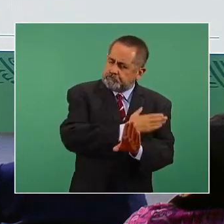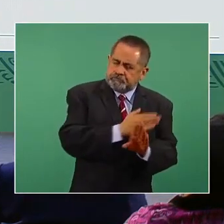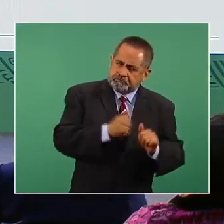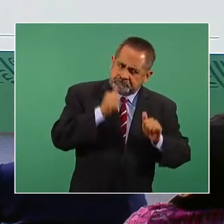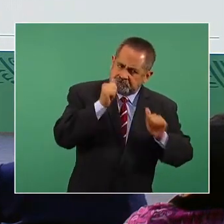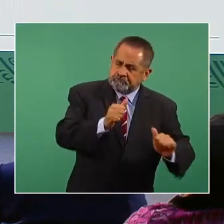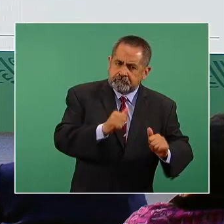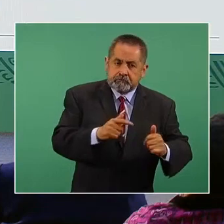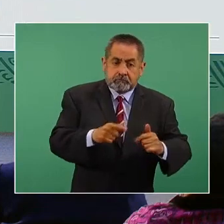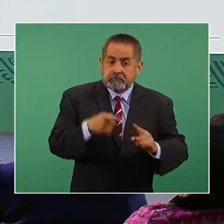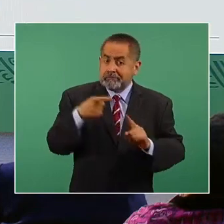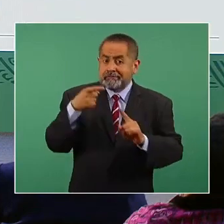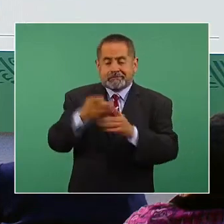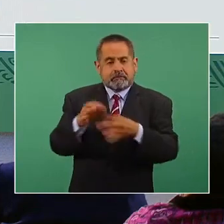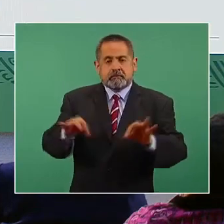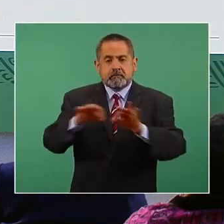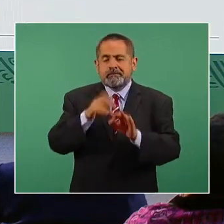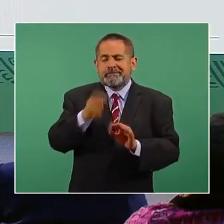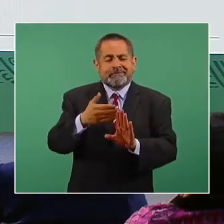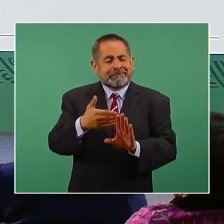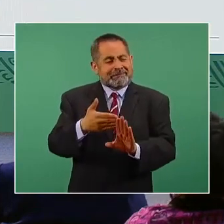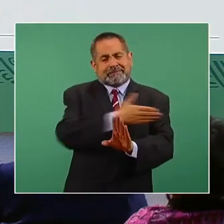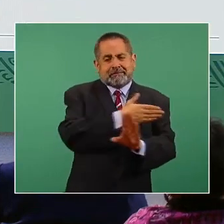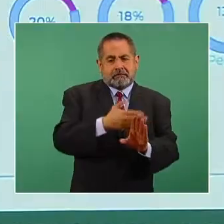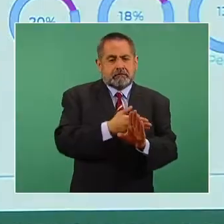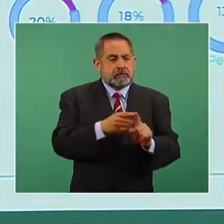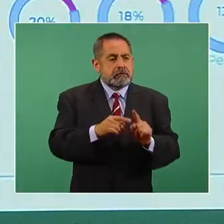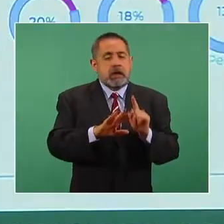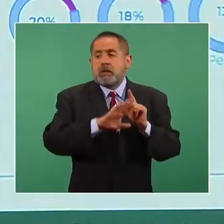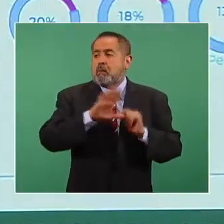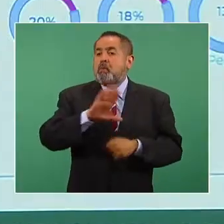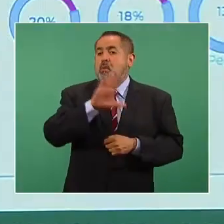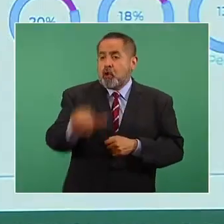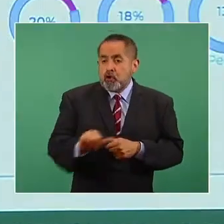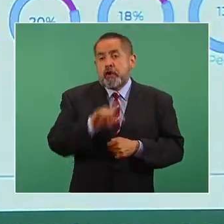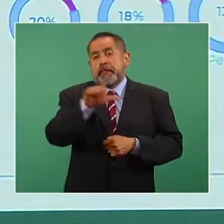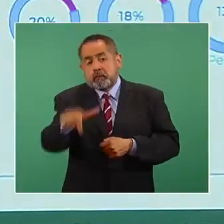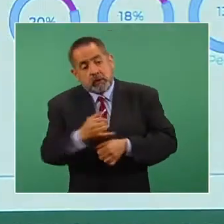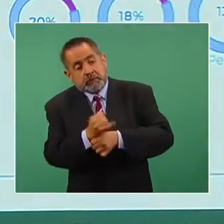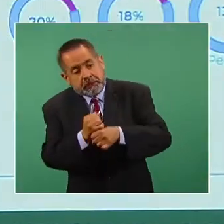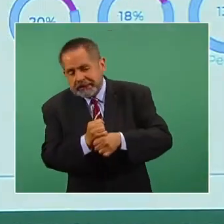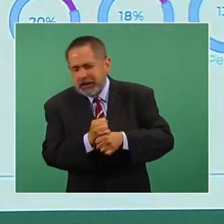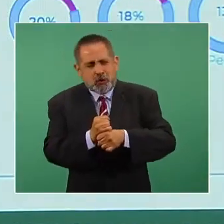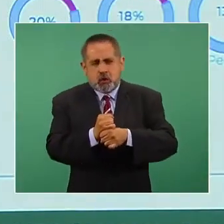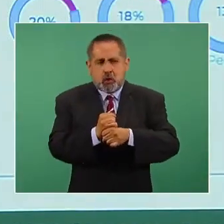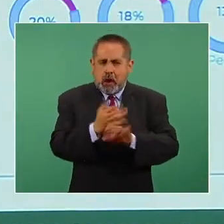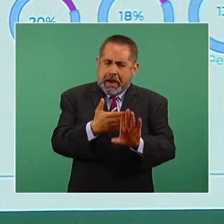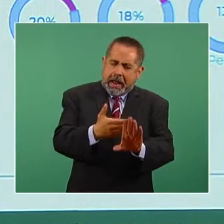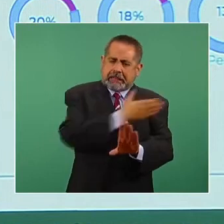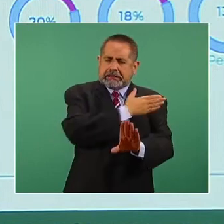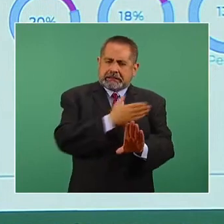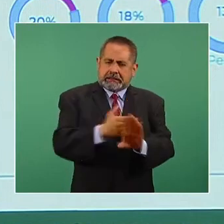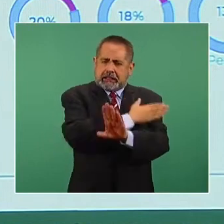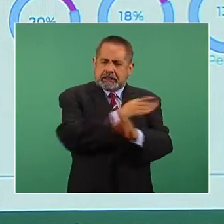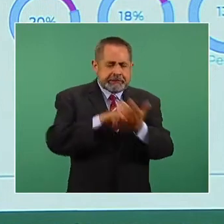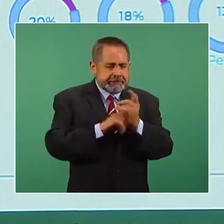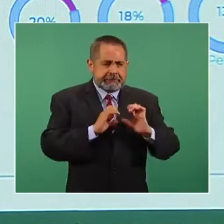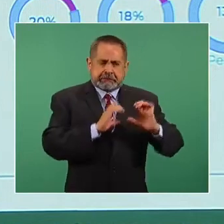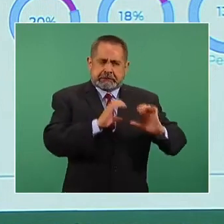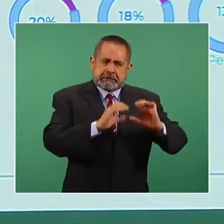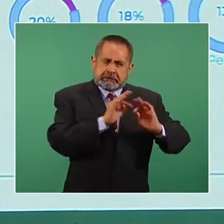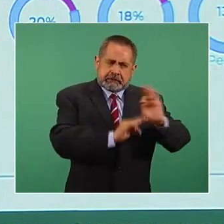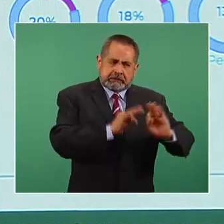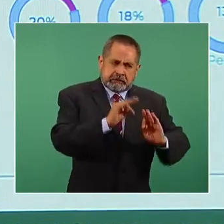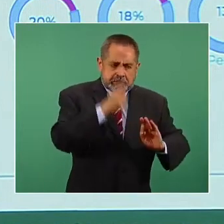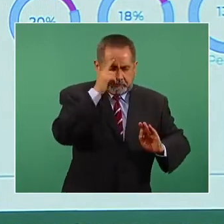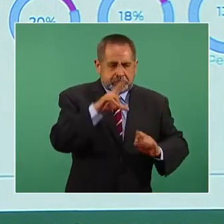central. Prevenir una muerte violenta, prevenir un feminicidio, pasa por